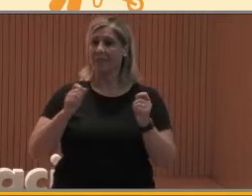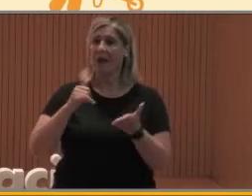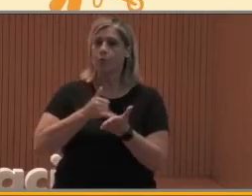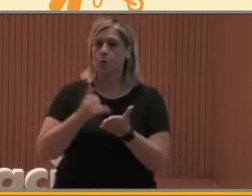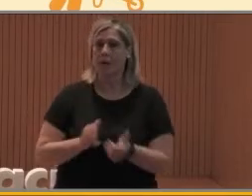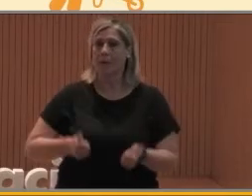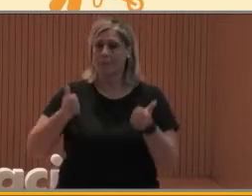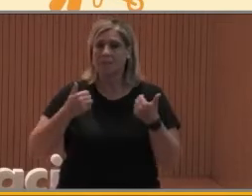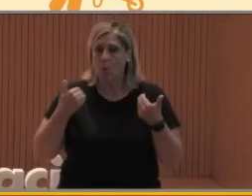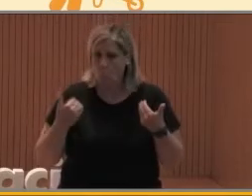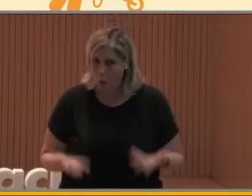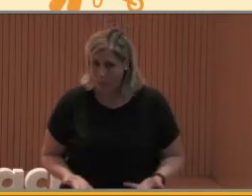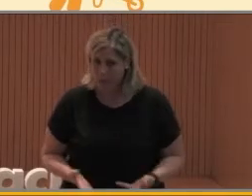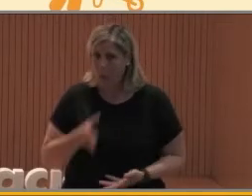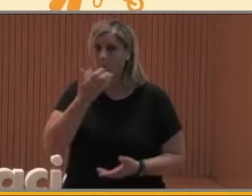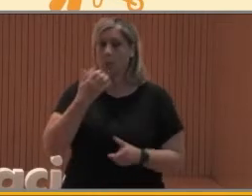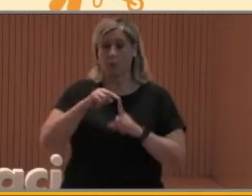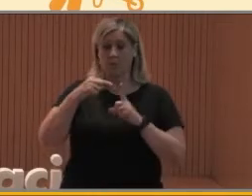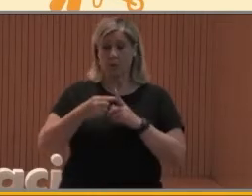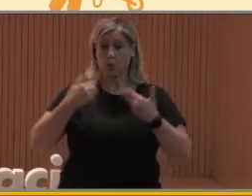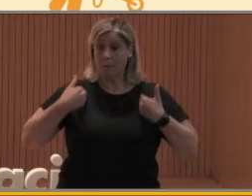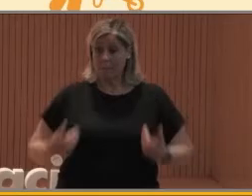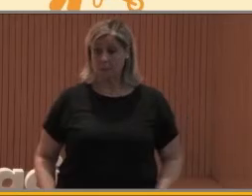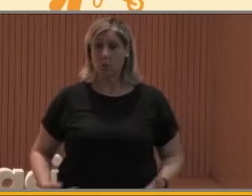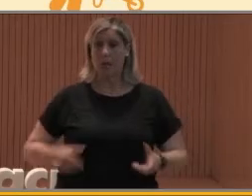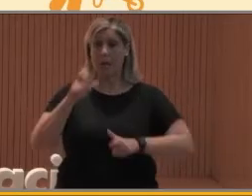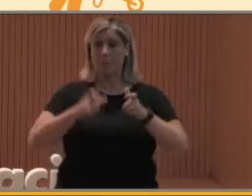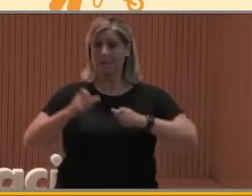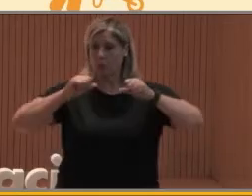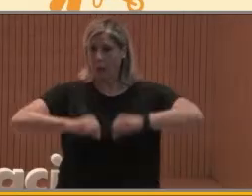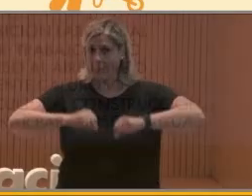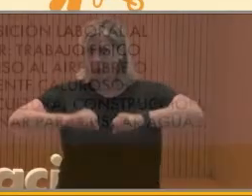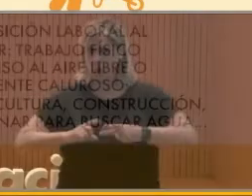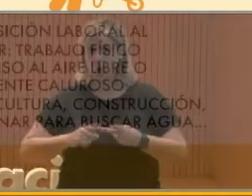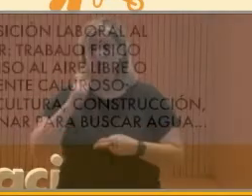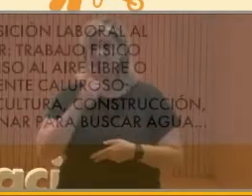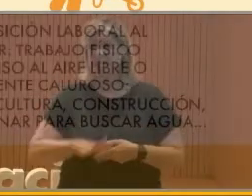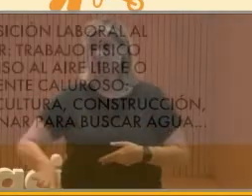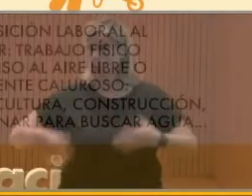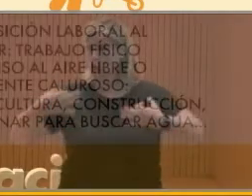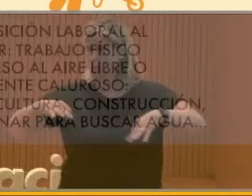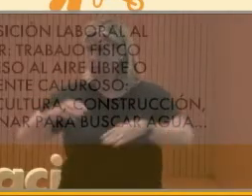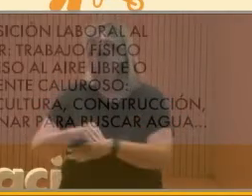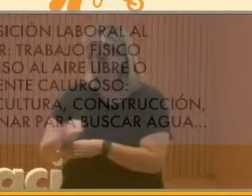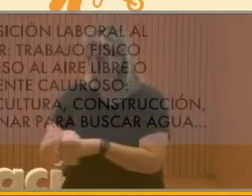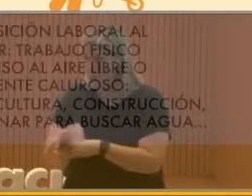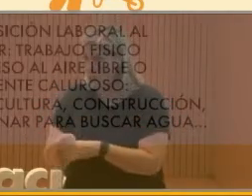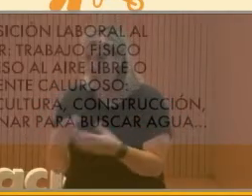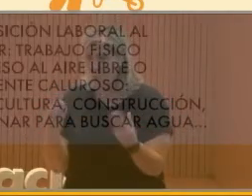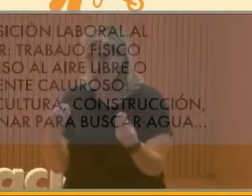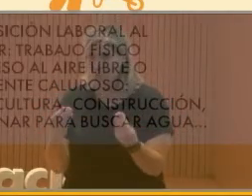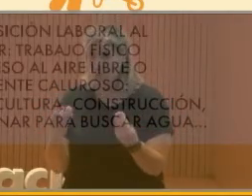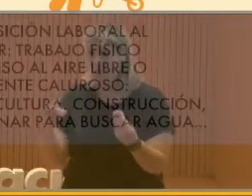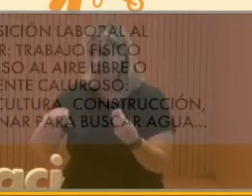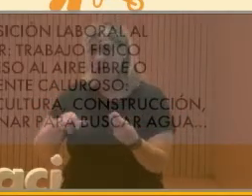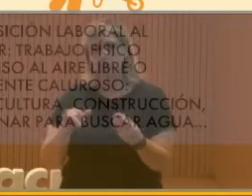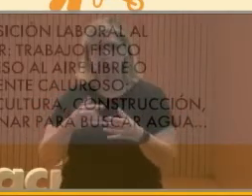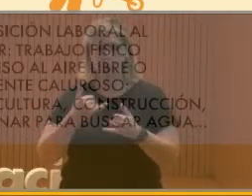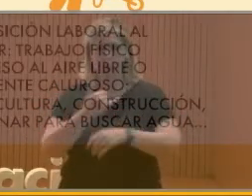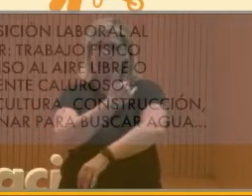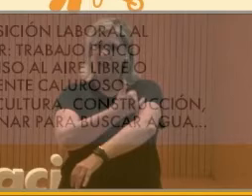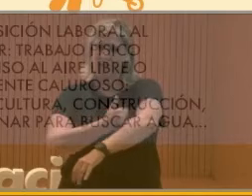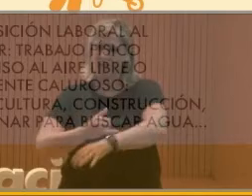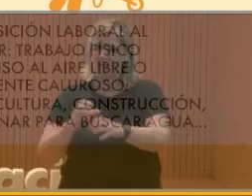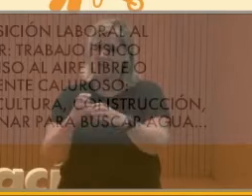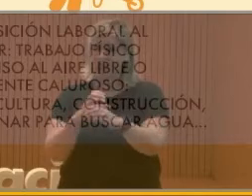¿no? Factores personales, personas mayores. Los niños, como normalmente están muy cuidados y tienen unas arterias mucho más elásticas que los